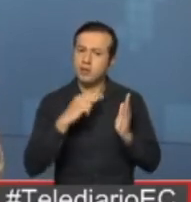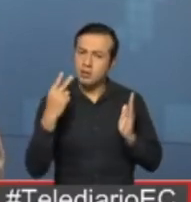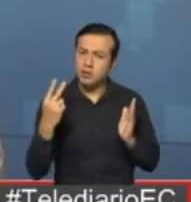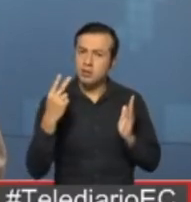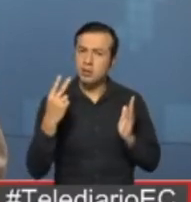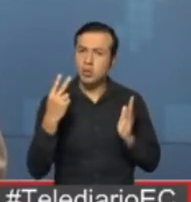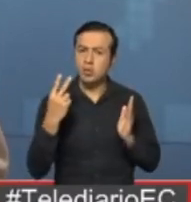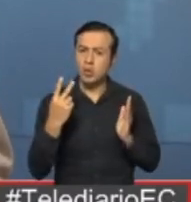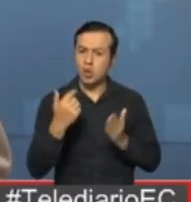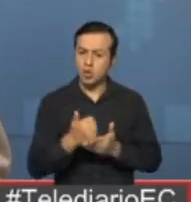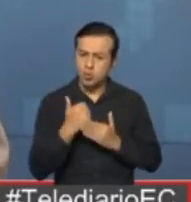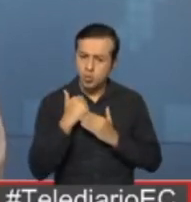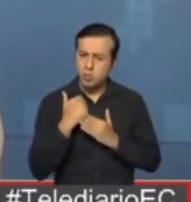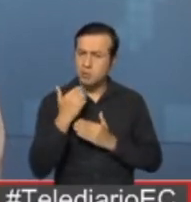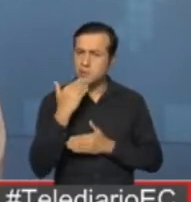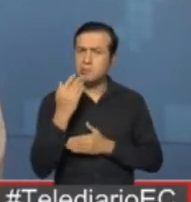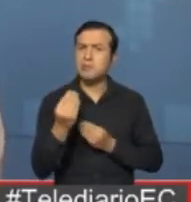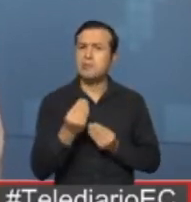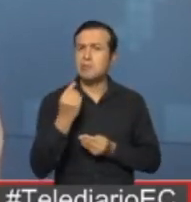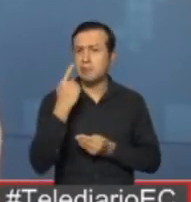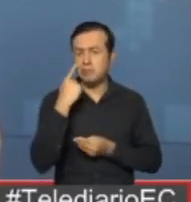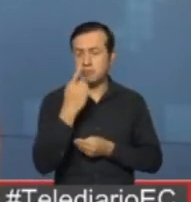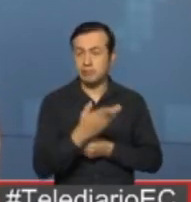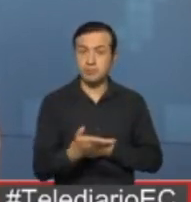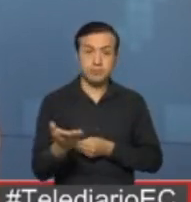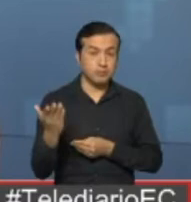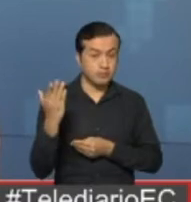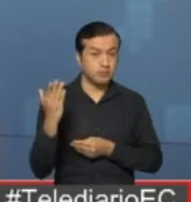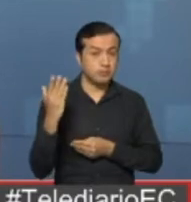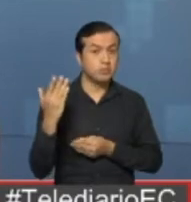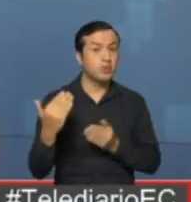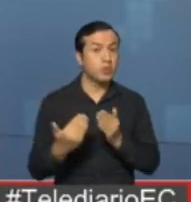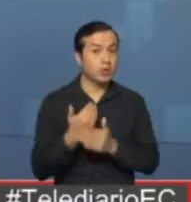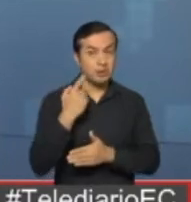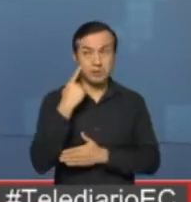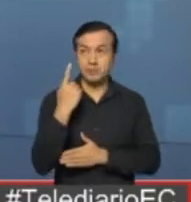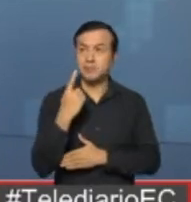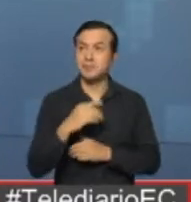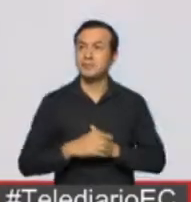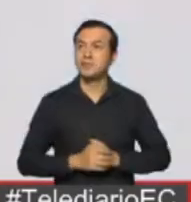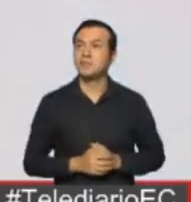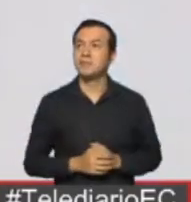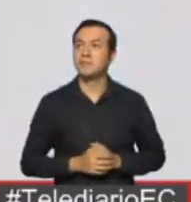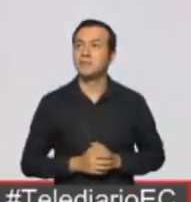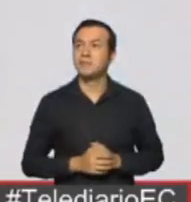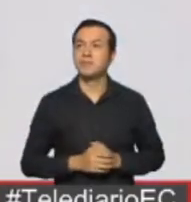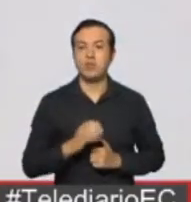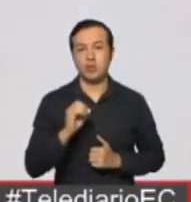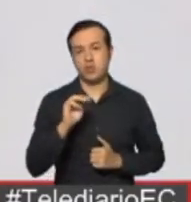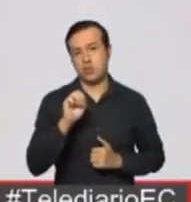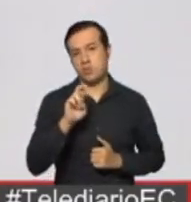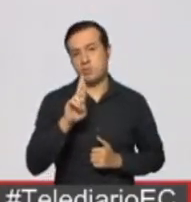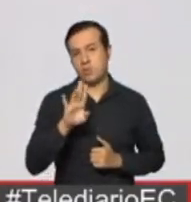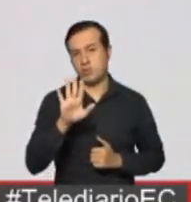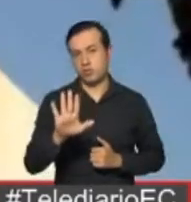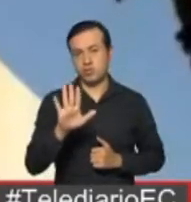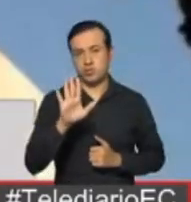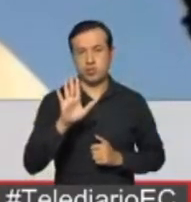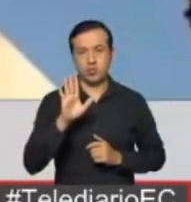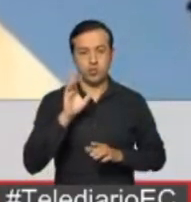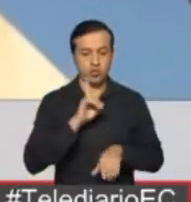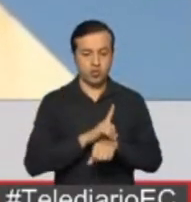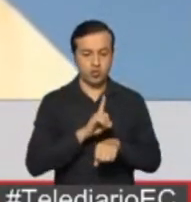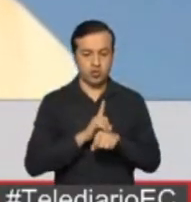anticuerpos veamos de qué se trata este avance en la medicina omar acedo es oncólogo y